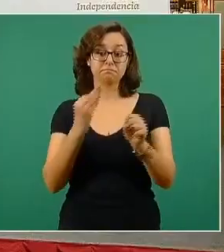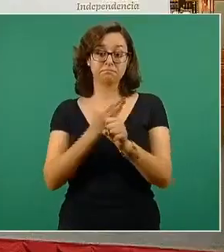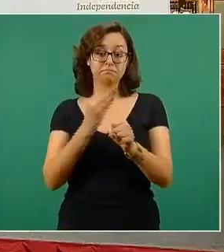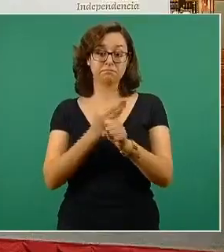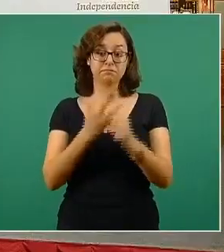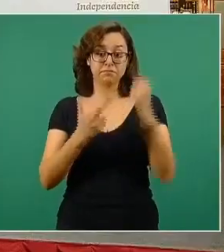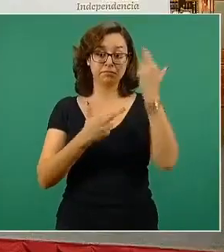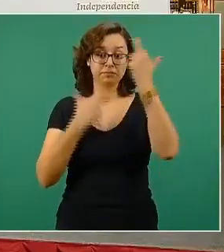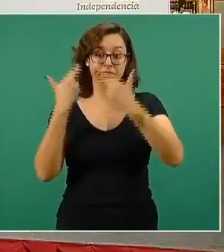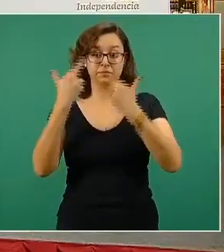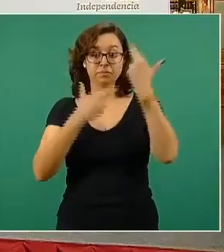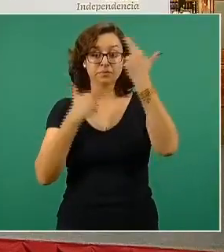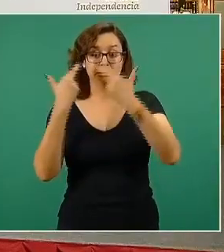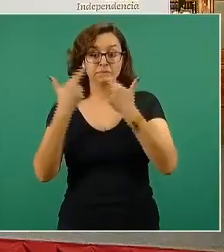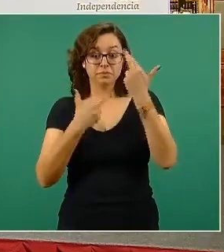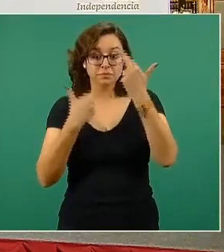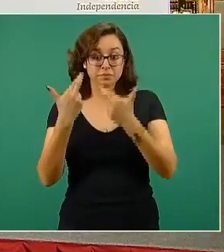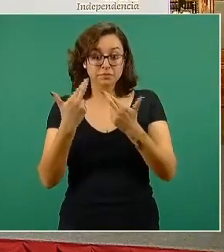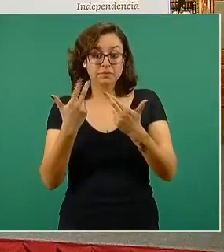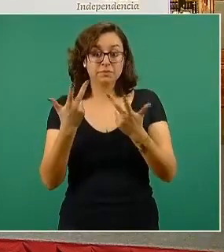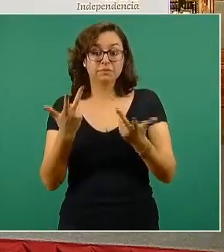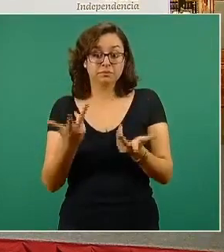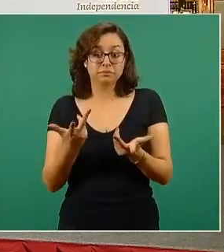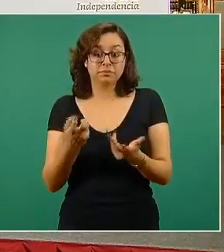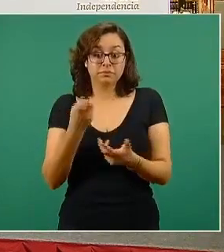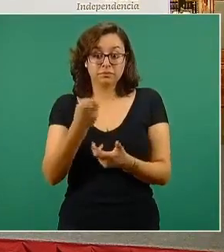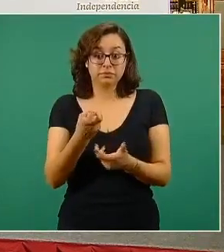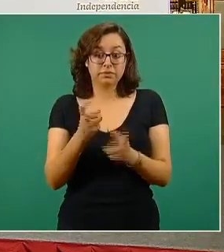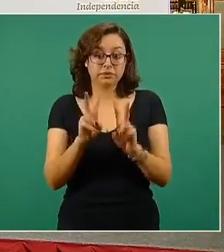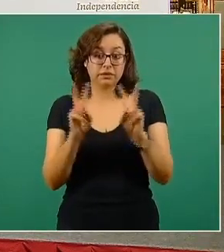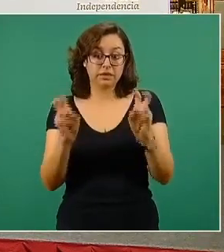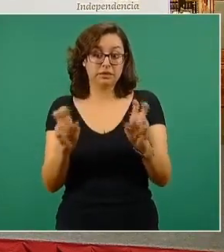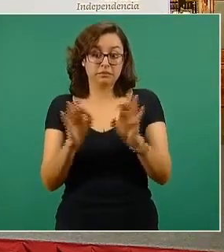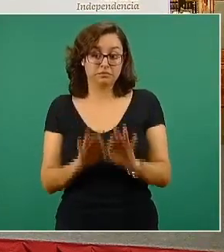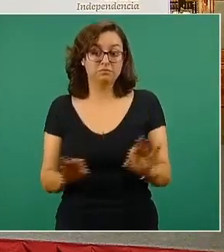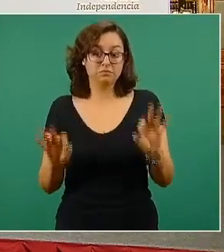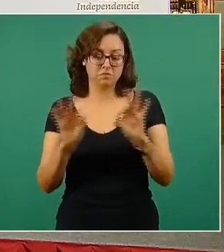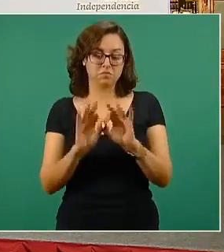estos momentos precisamente y es importante